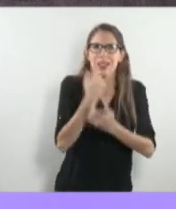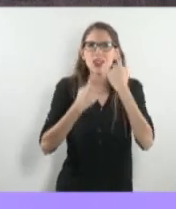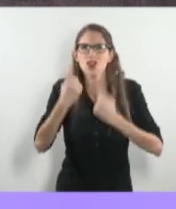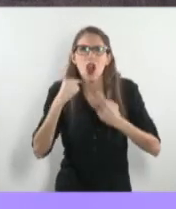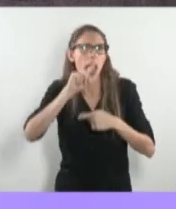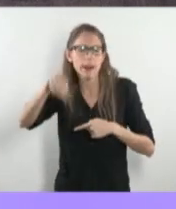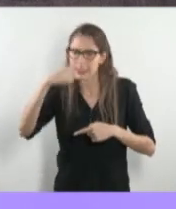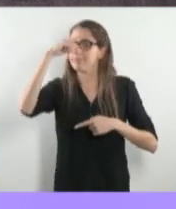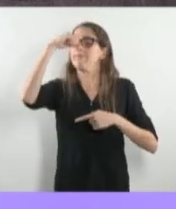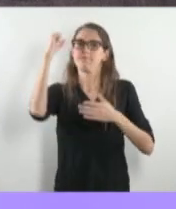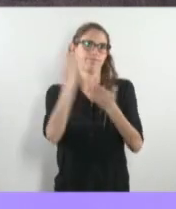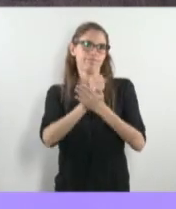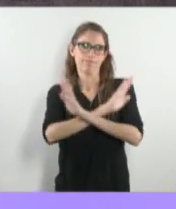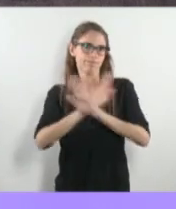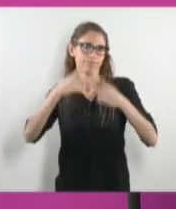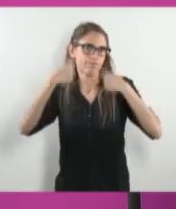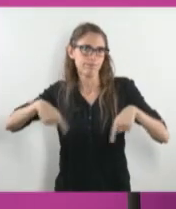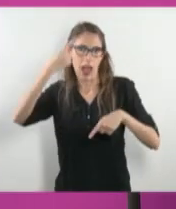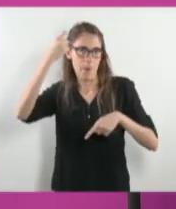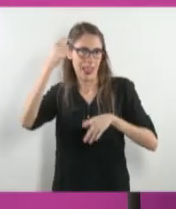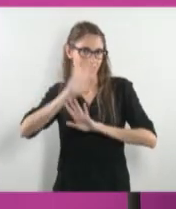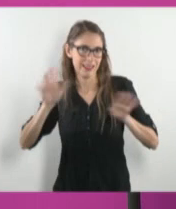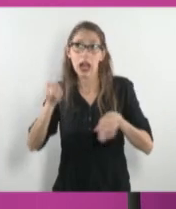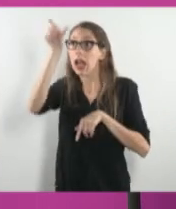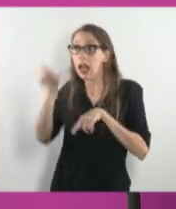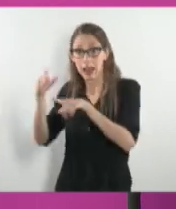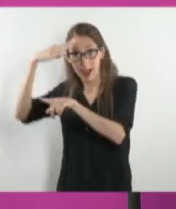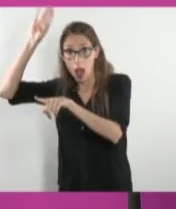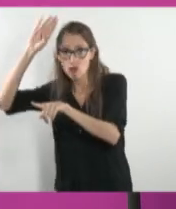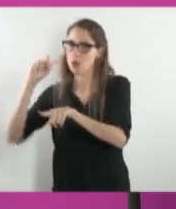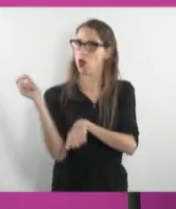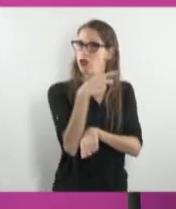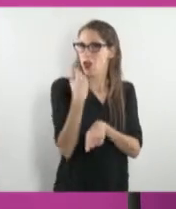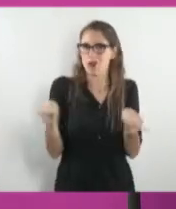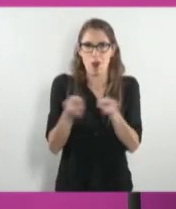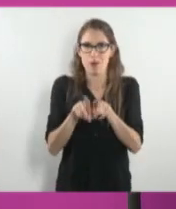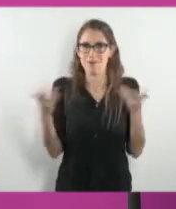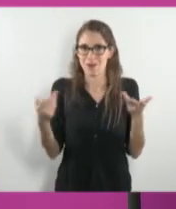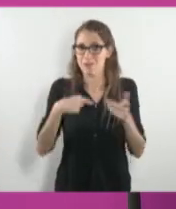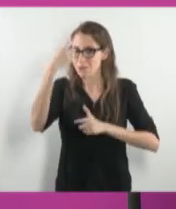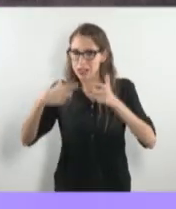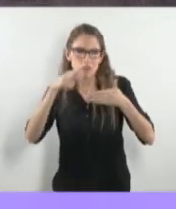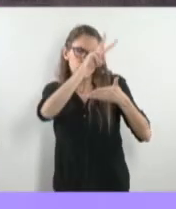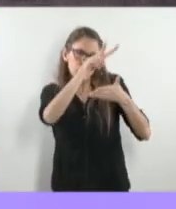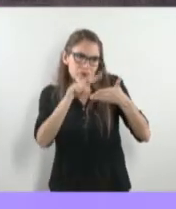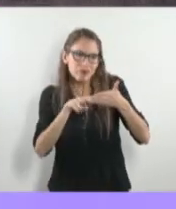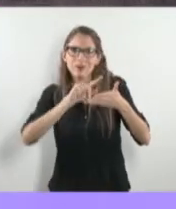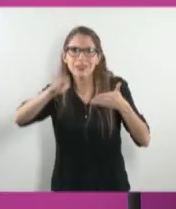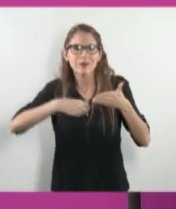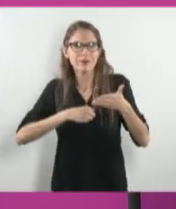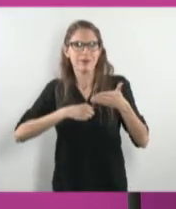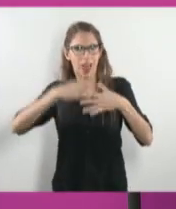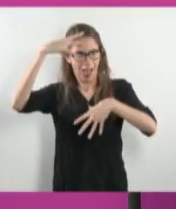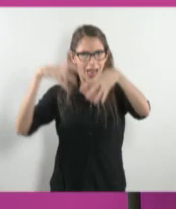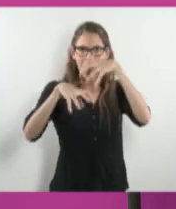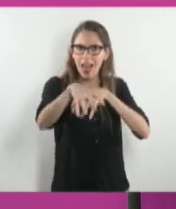O sea, le pasó a Fierro, pero nos pasa a todos. Claro, por eso genera tanta empatía también, y se leen las familias suelen